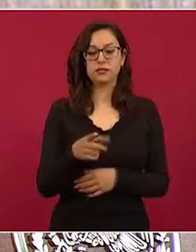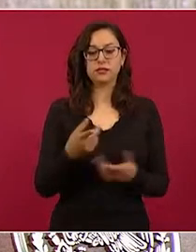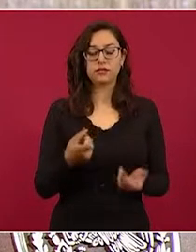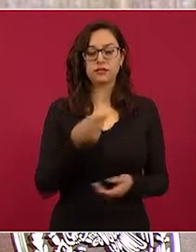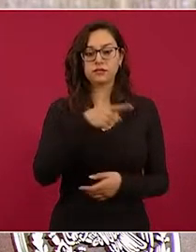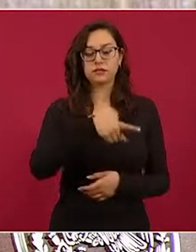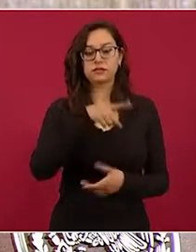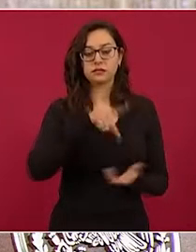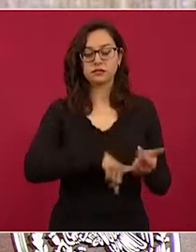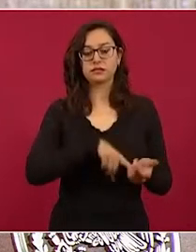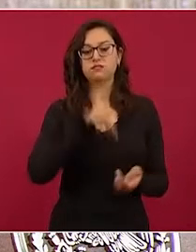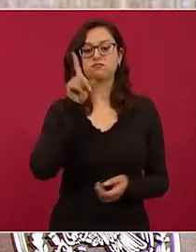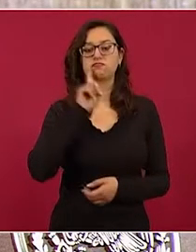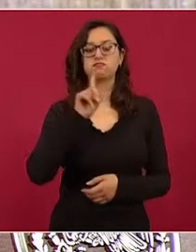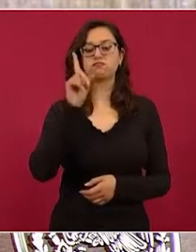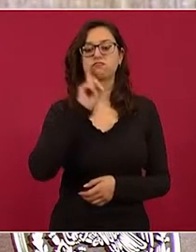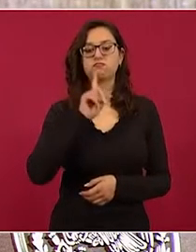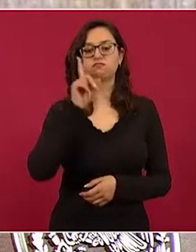conductora